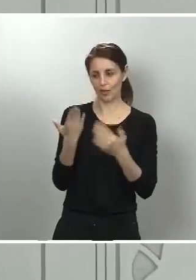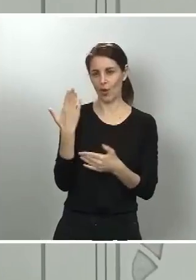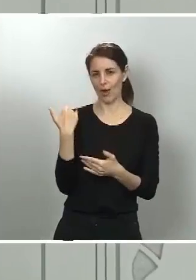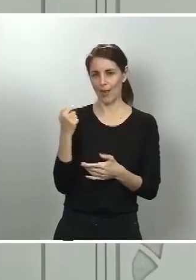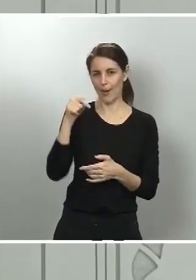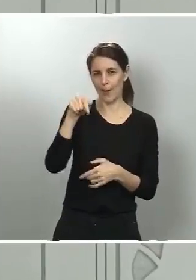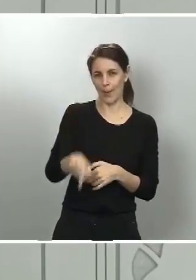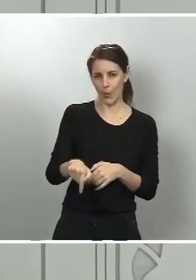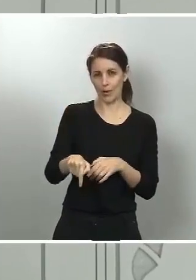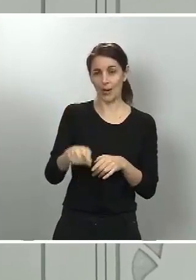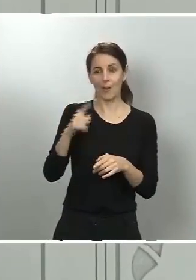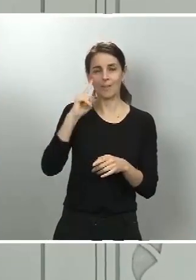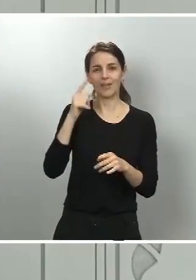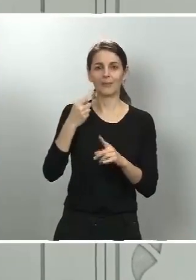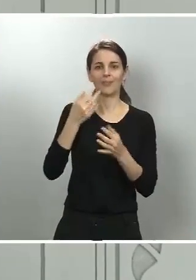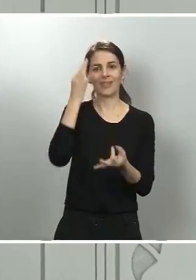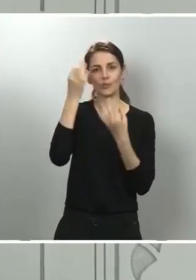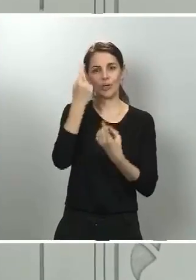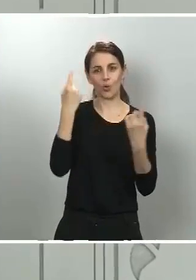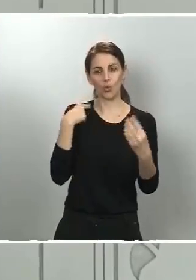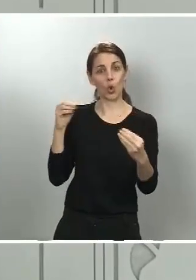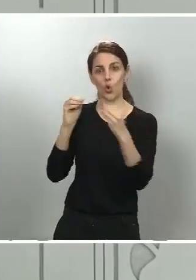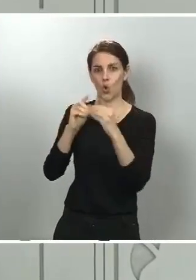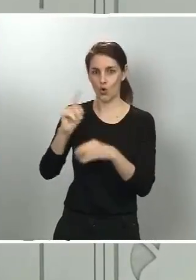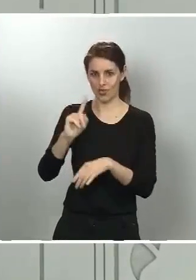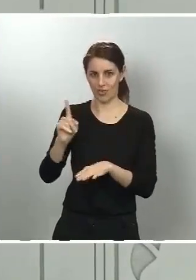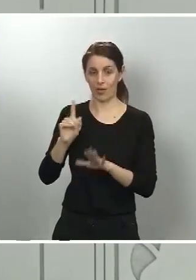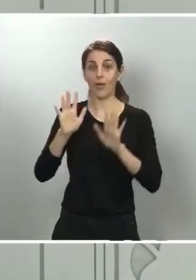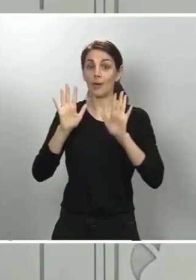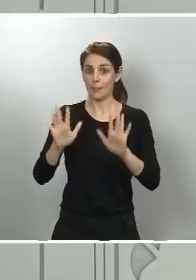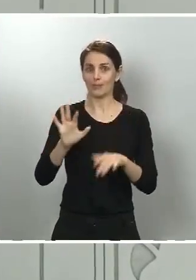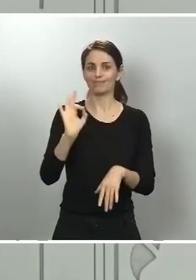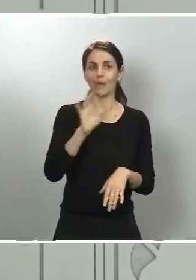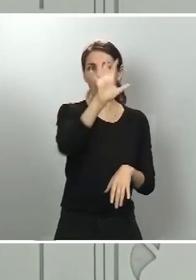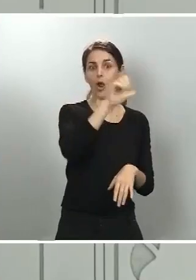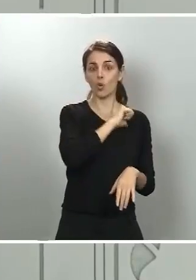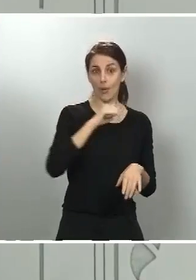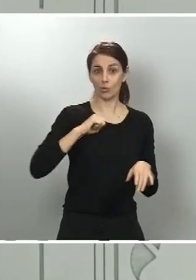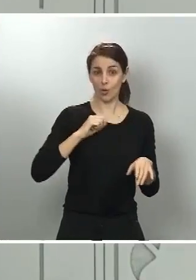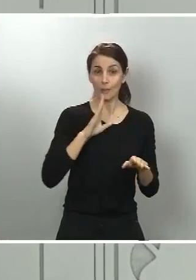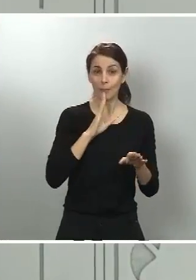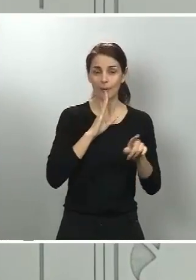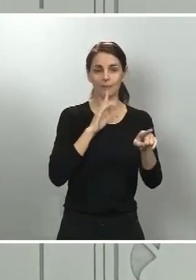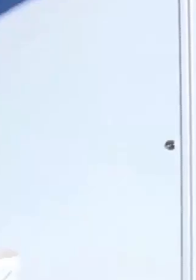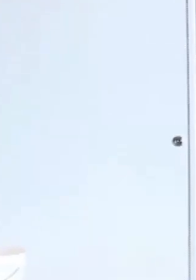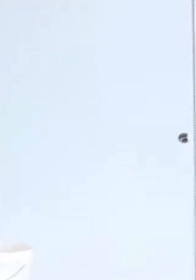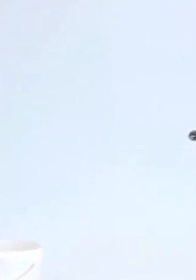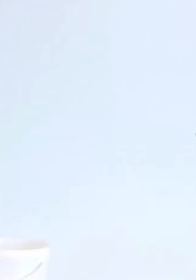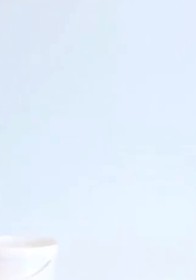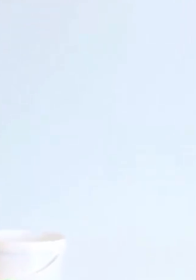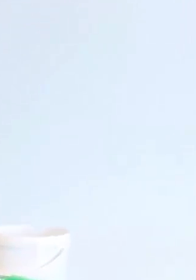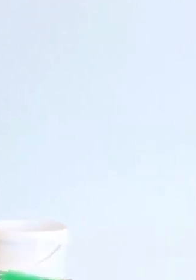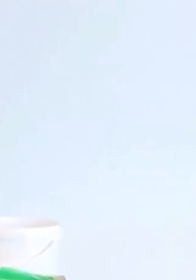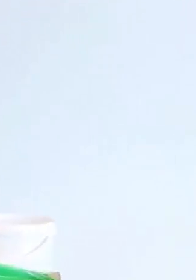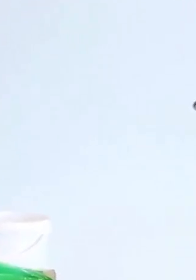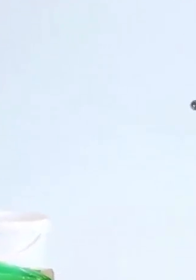pero la comunidad autónoma está identificando las fechas exactas en las que estos casos se tenían que haber notificado en